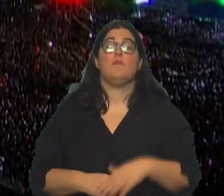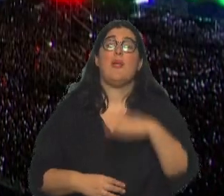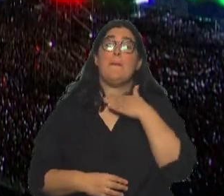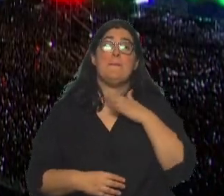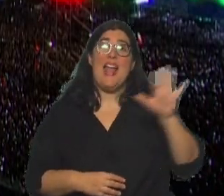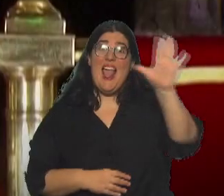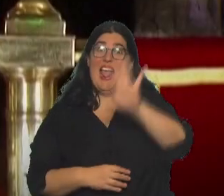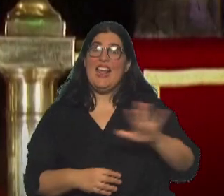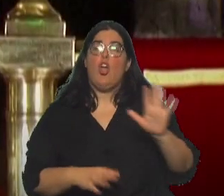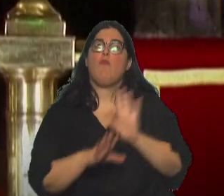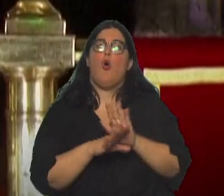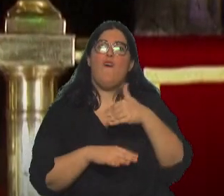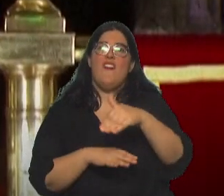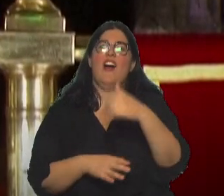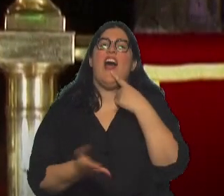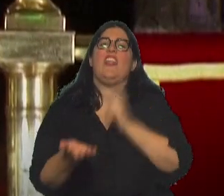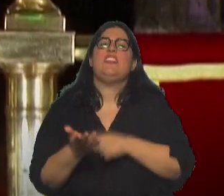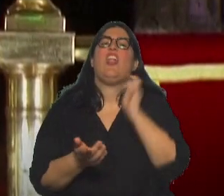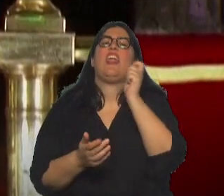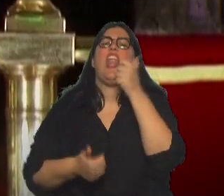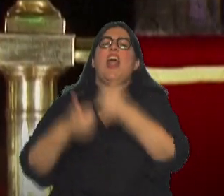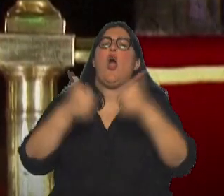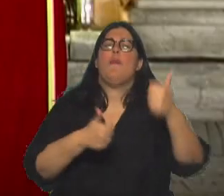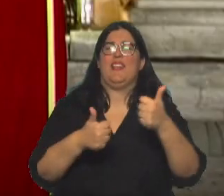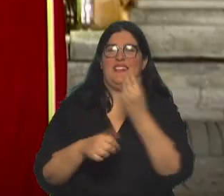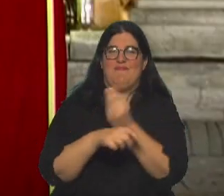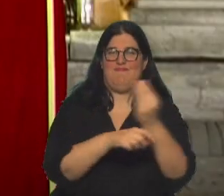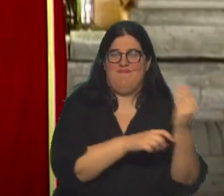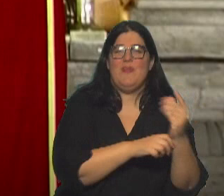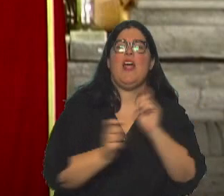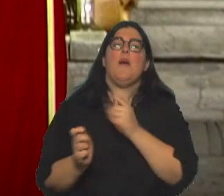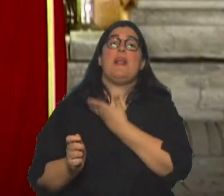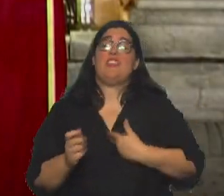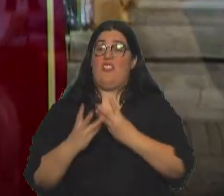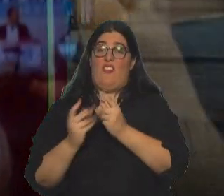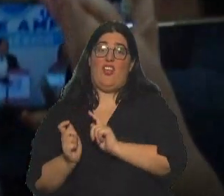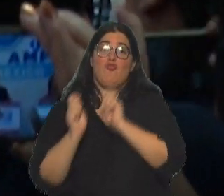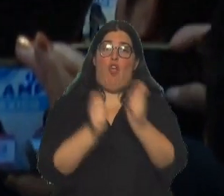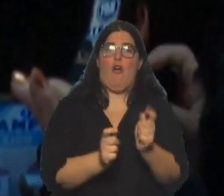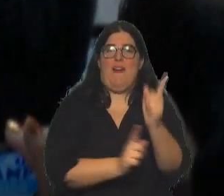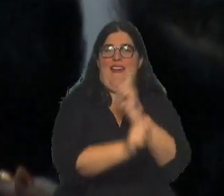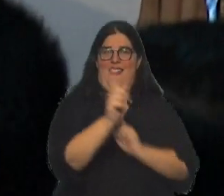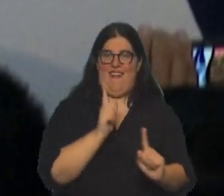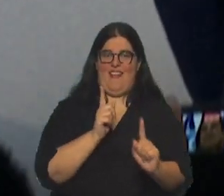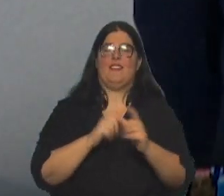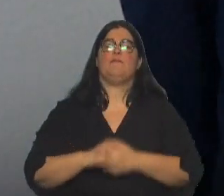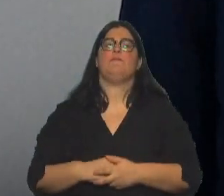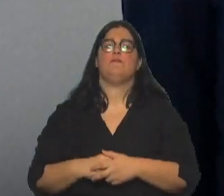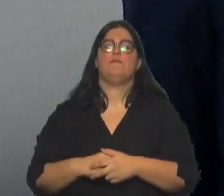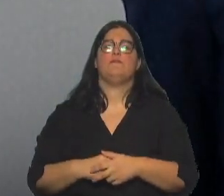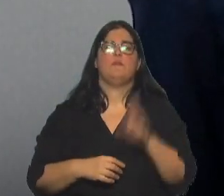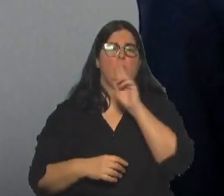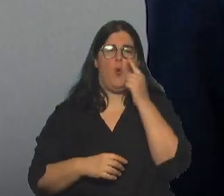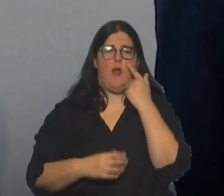México define a los candidatos a suceder a Andrés Manuel López Obrador en las presidenciales de 2024. Una mujer destacadísima en